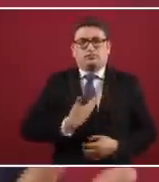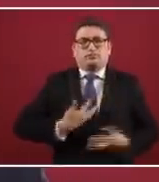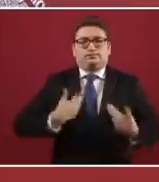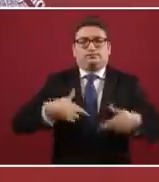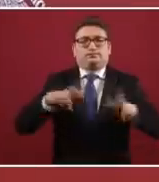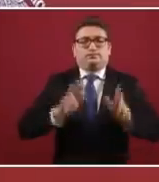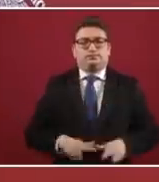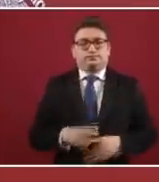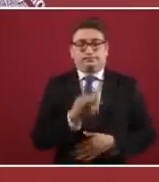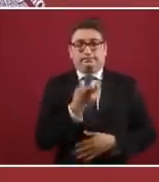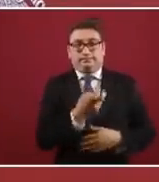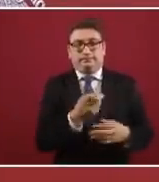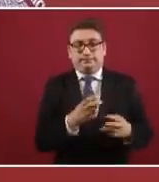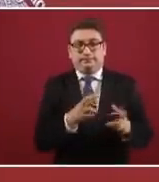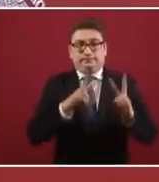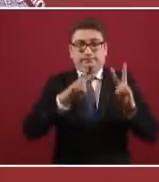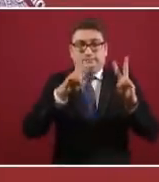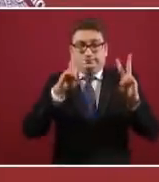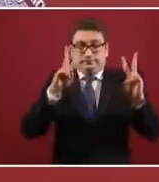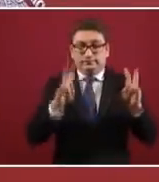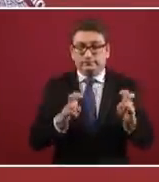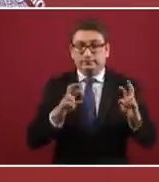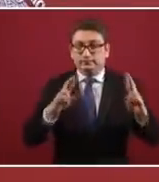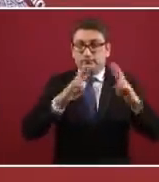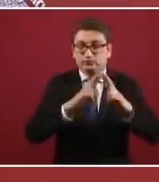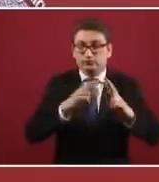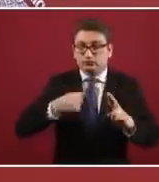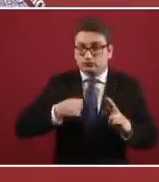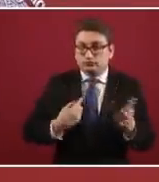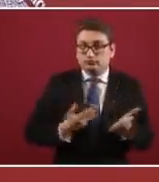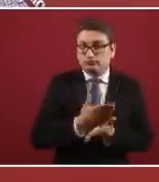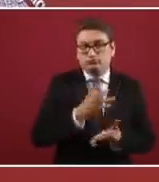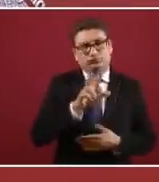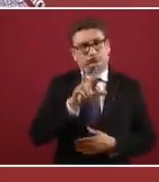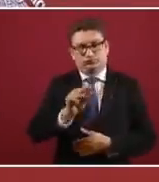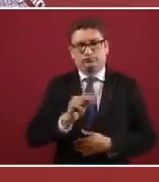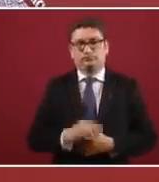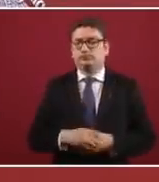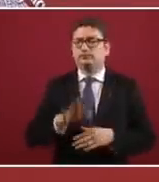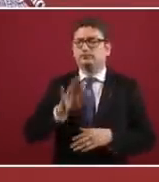no me voy a meter. ¿Y lo de la televisión?